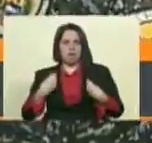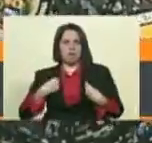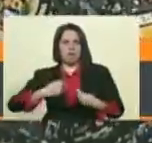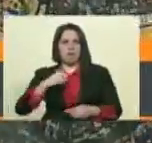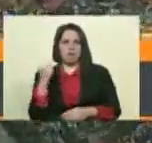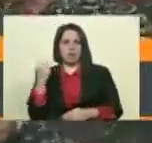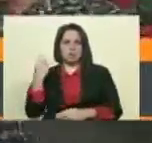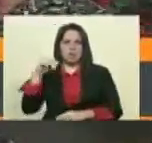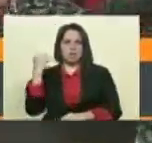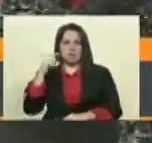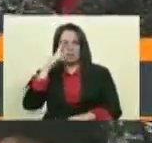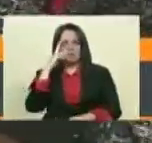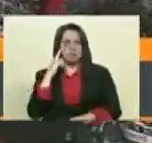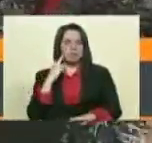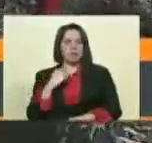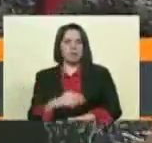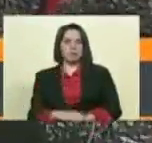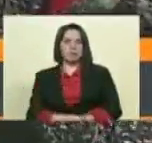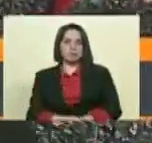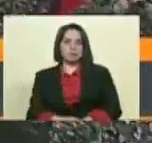Bolivariana!